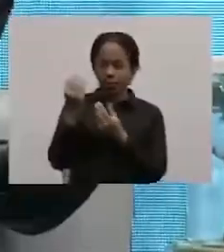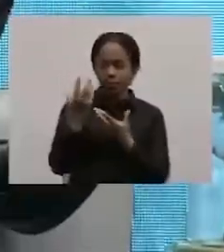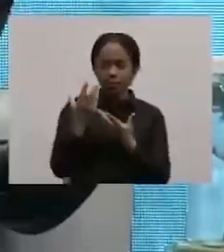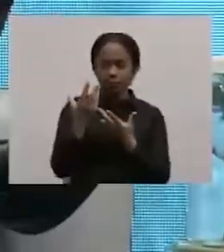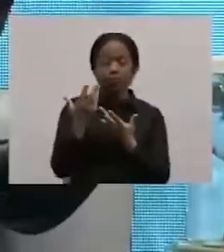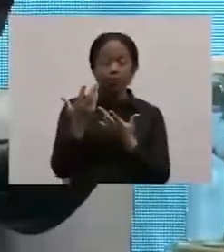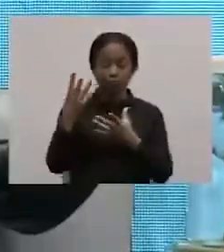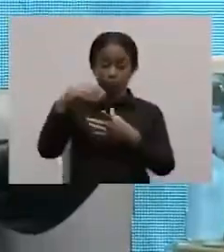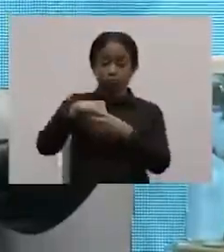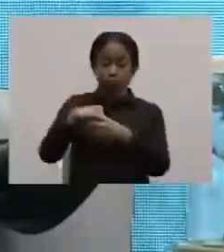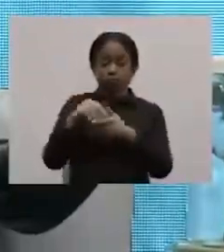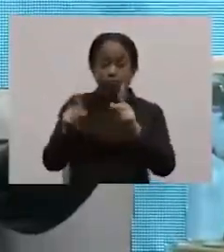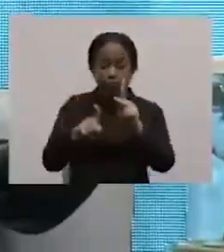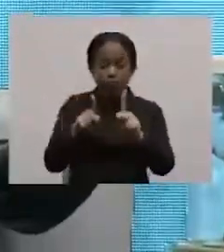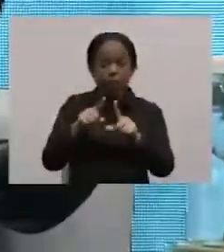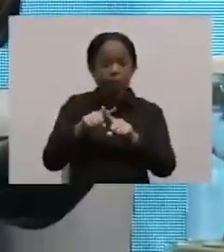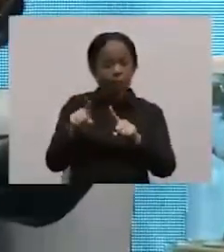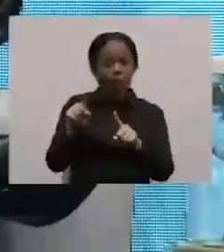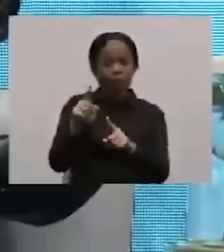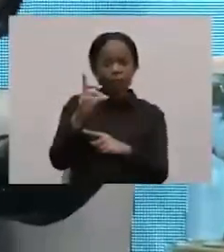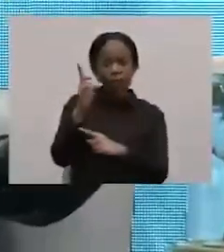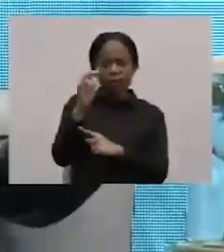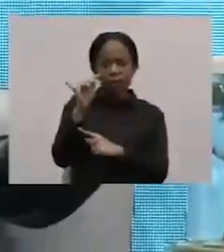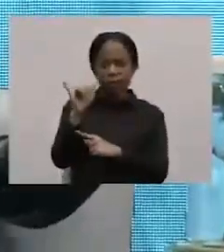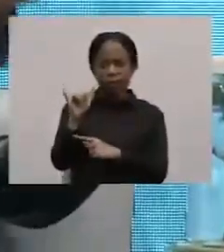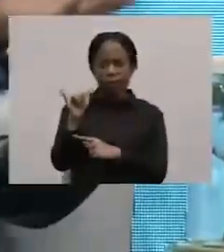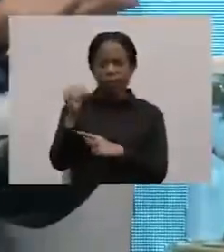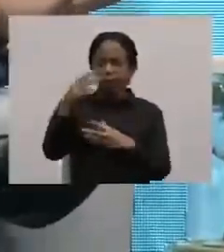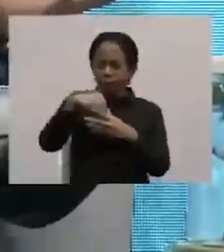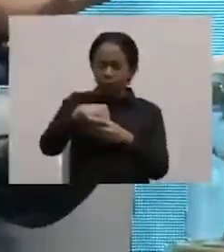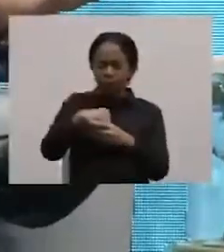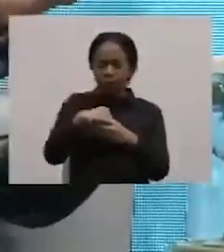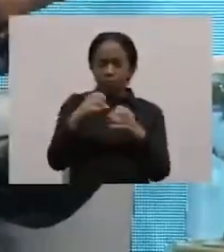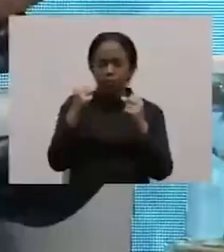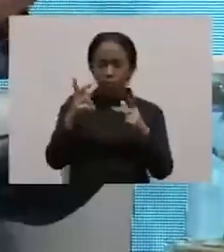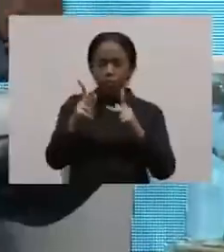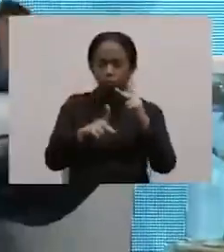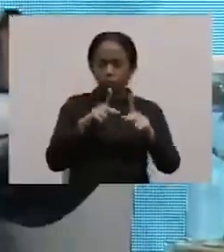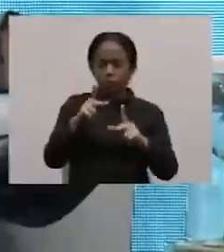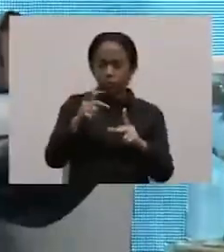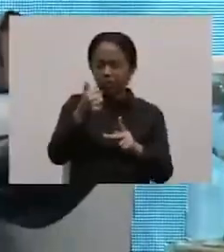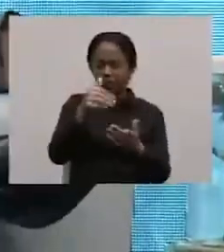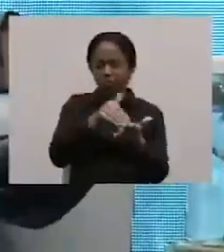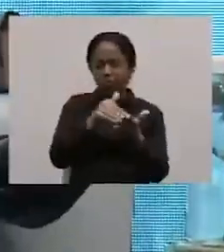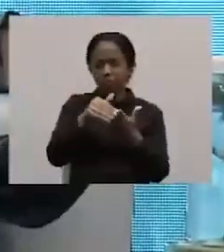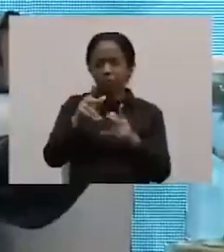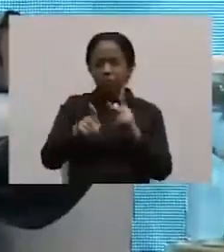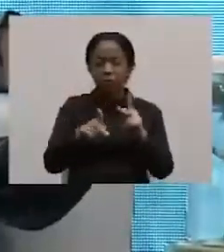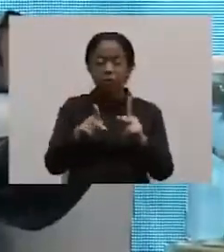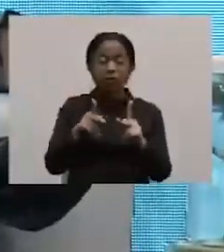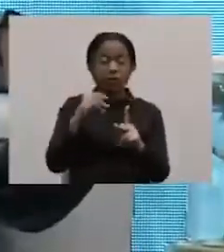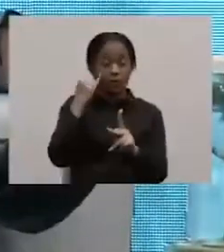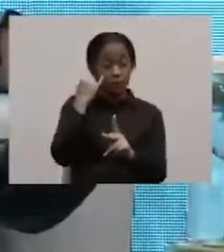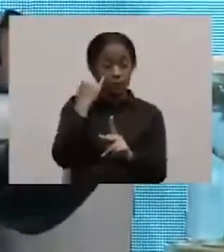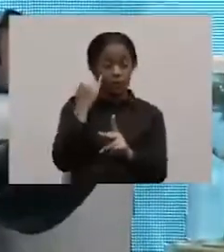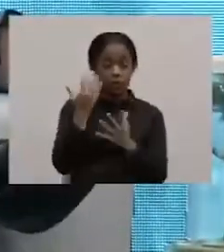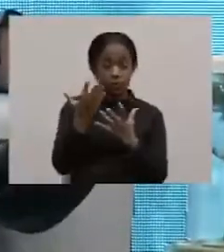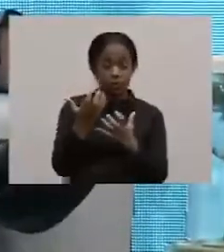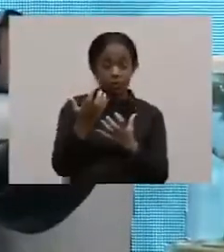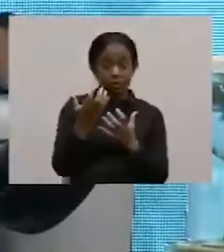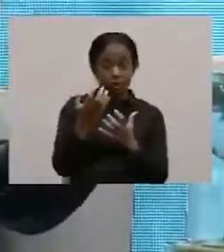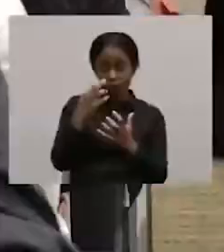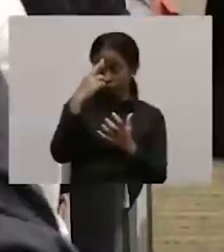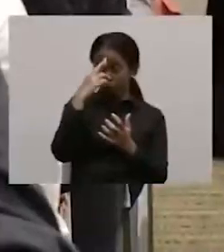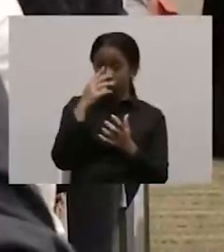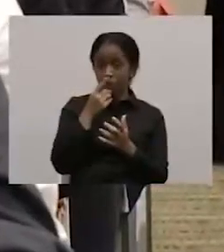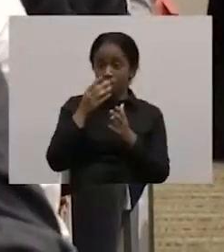haber, pero que el DNI cuenta con 10 millones de agentes. Nosotros lo decimos todo. Y si tú quieres que un dominicano te dé más detalles, nada más tenía que